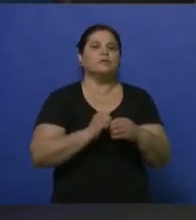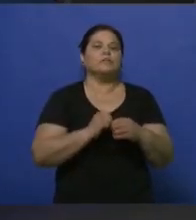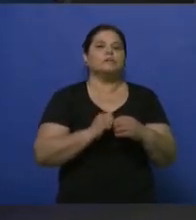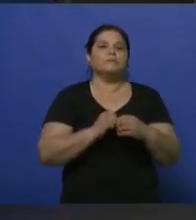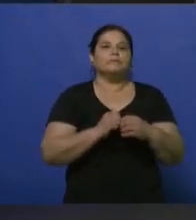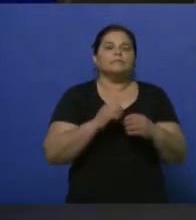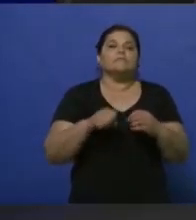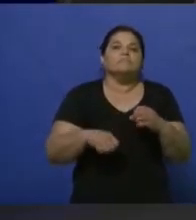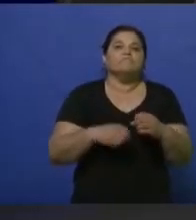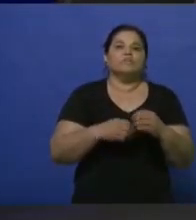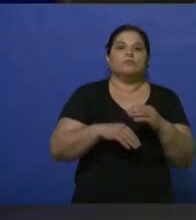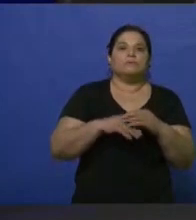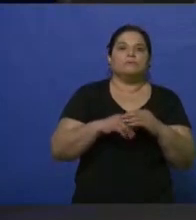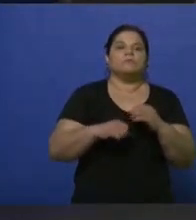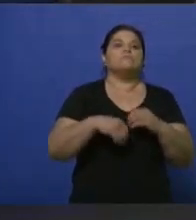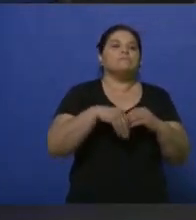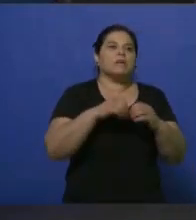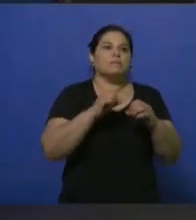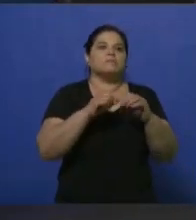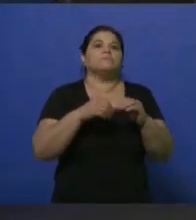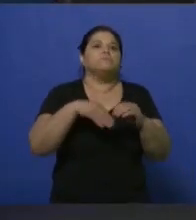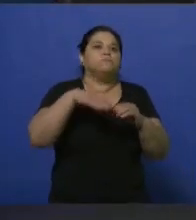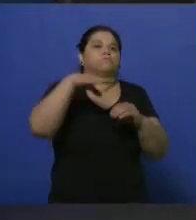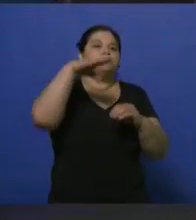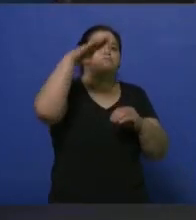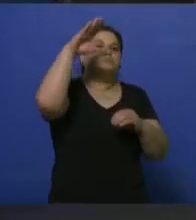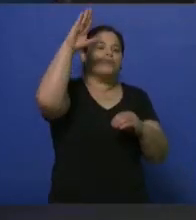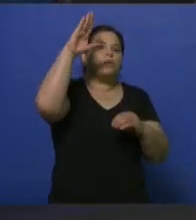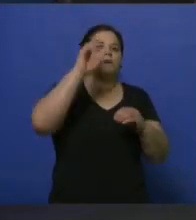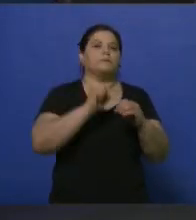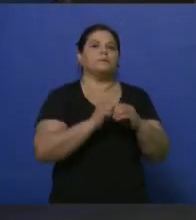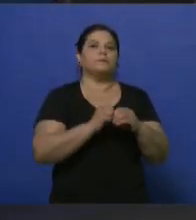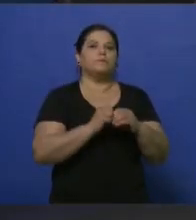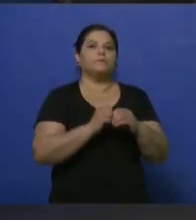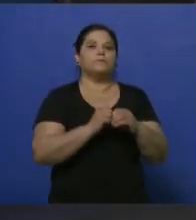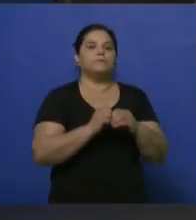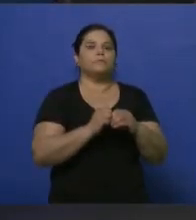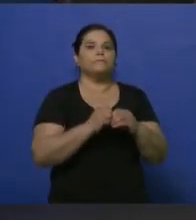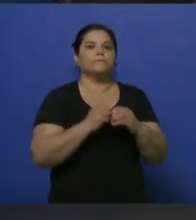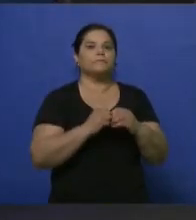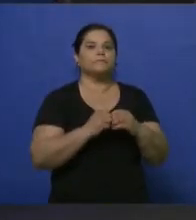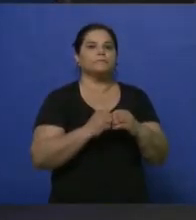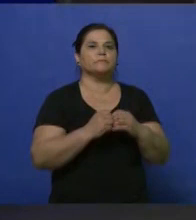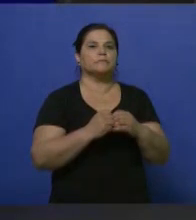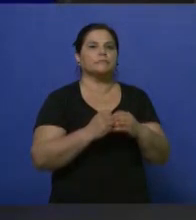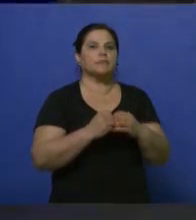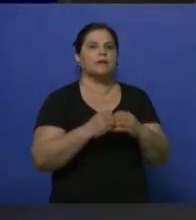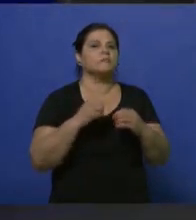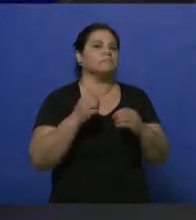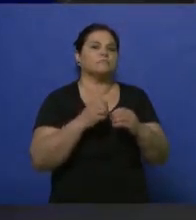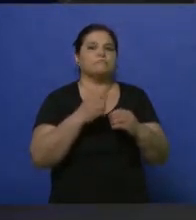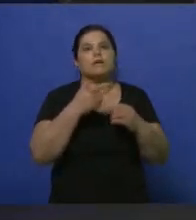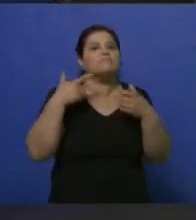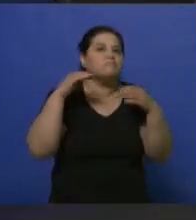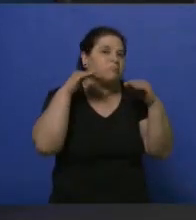digamos, para asumir este ajuste solidariamente, se ve que la palabra todos no está concebida para realmente lo que el lenguaje